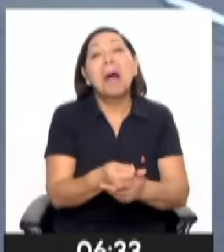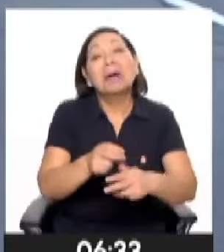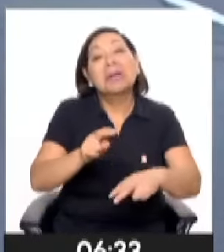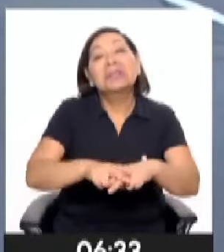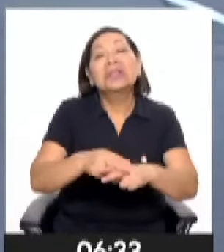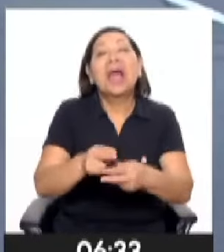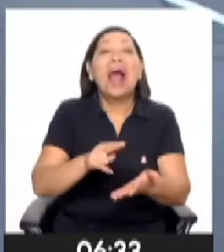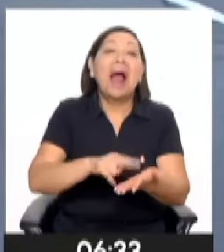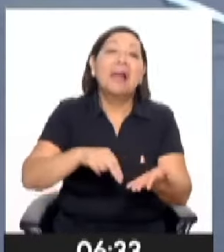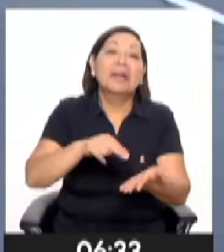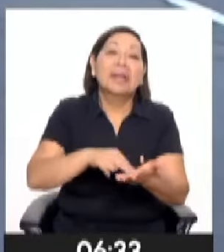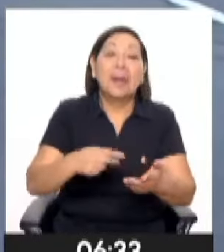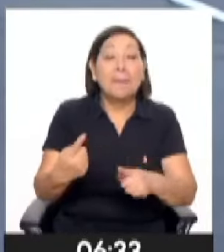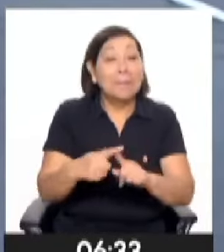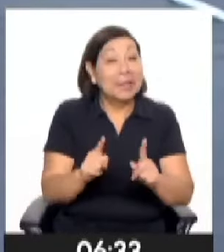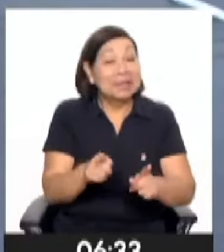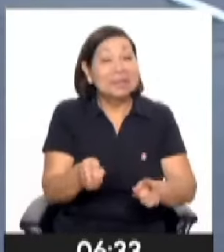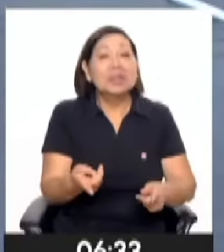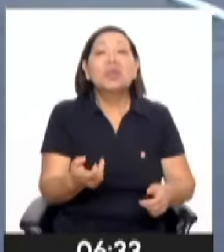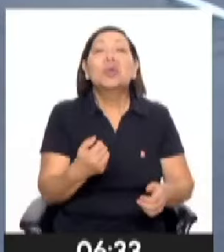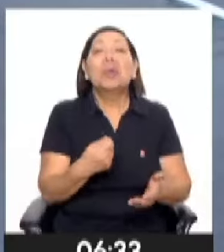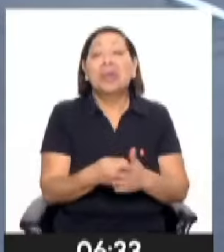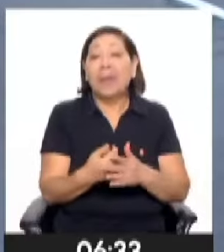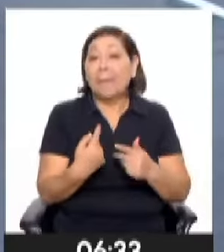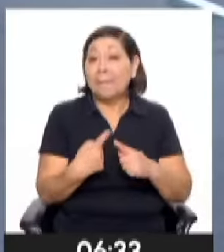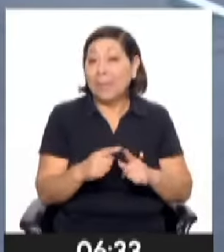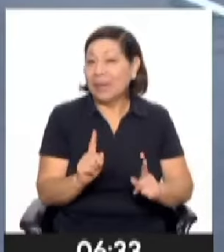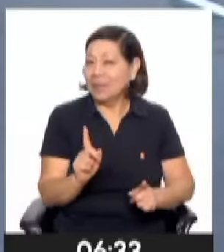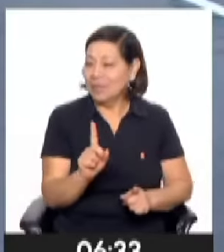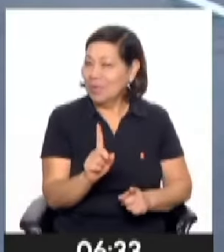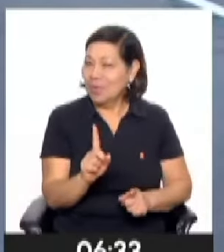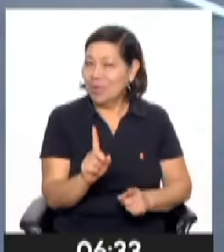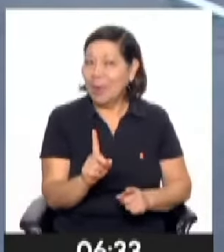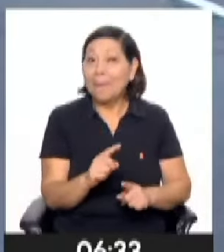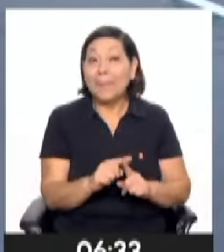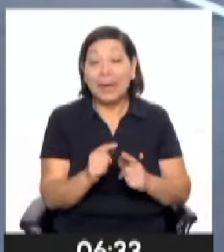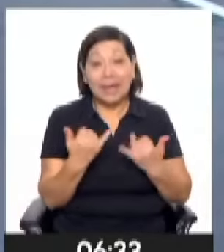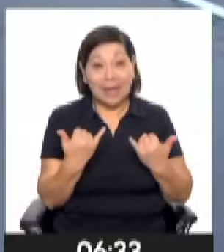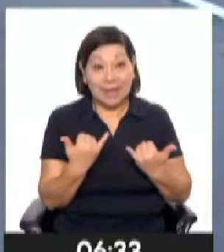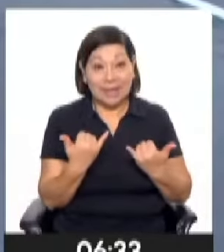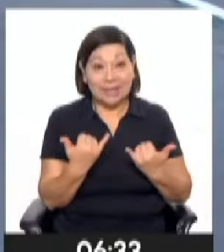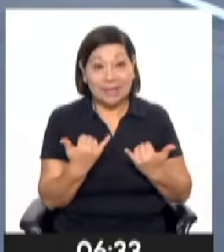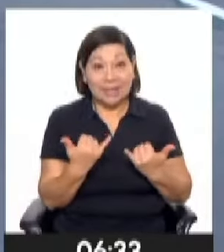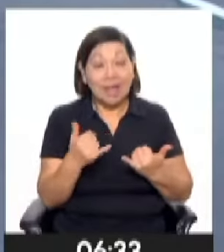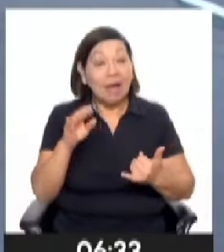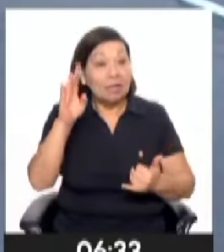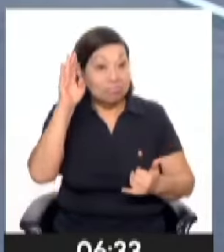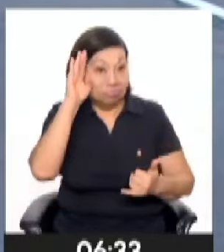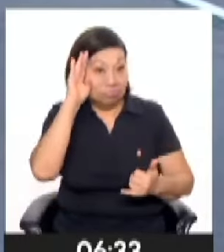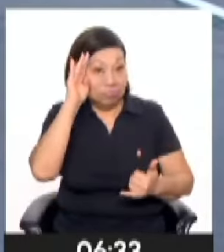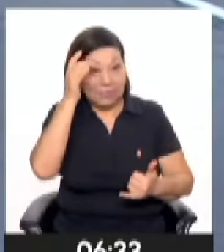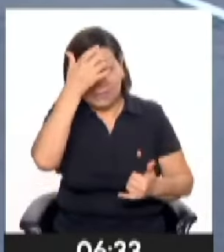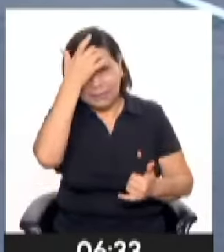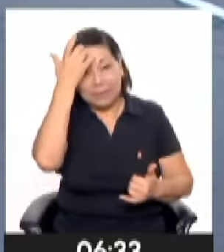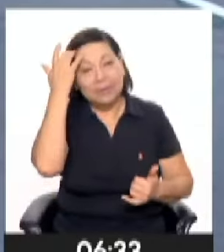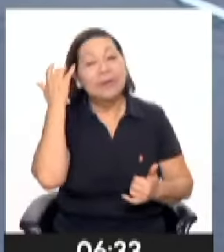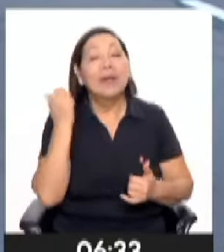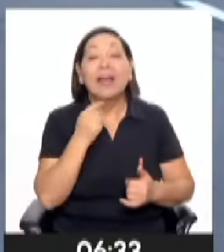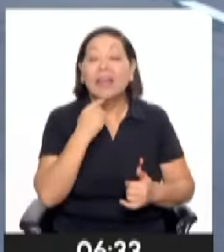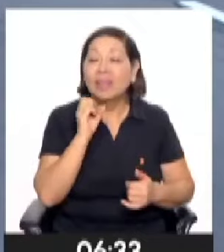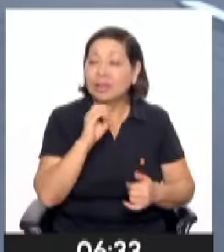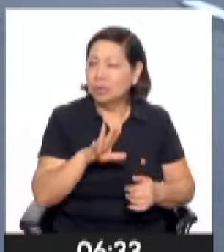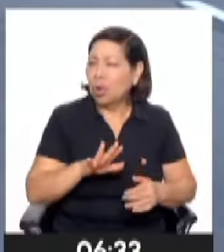ahí por un espacio que según ellos van a decir que les corresponde. No es así. Y para eso van a estar las fuerzas del orden, la Policía Nacional,